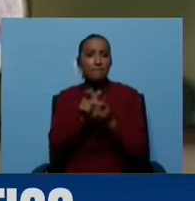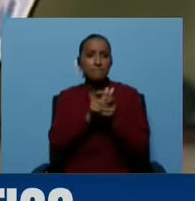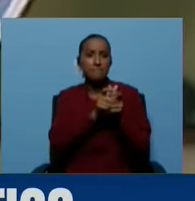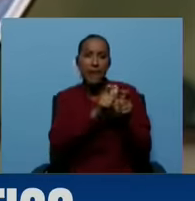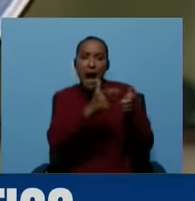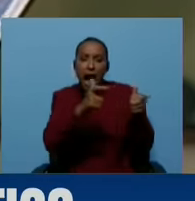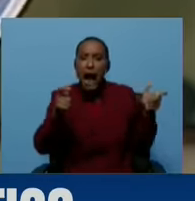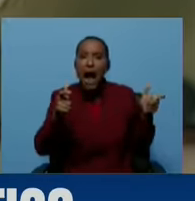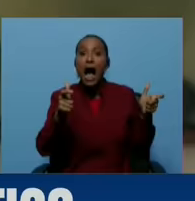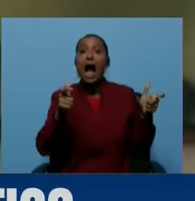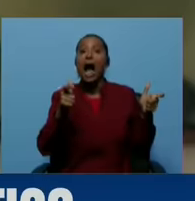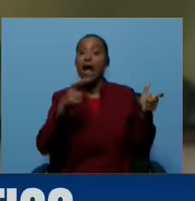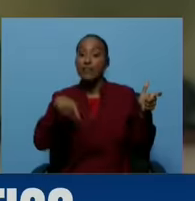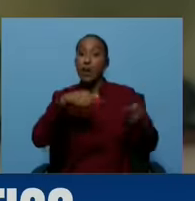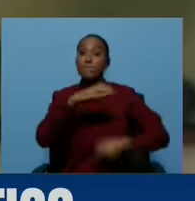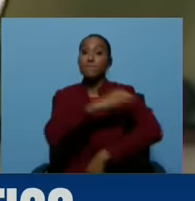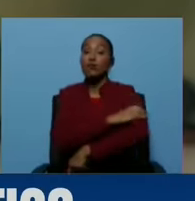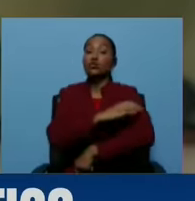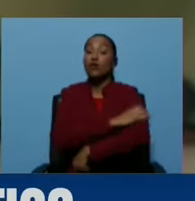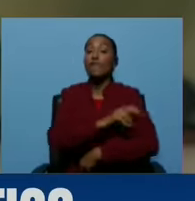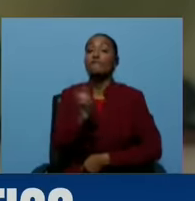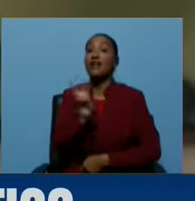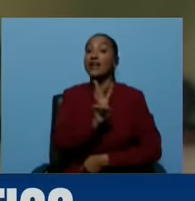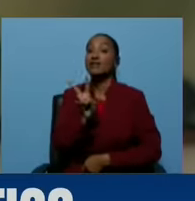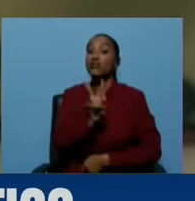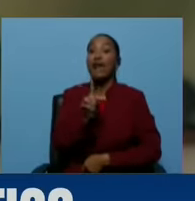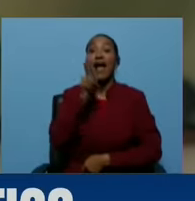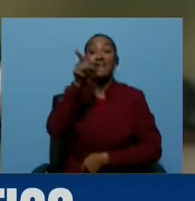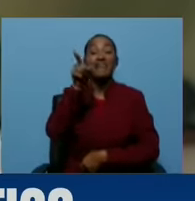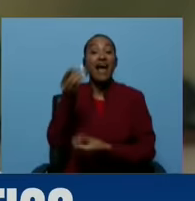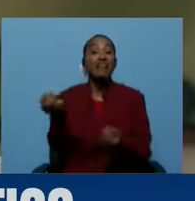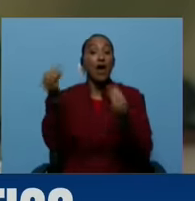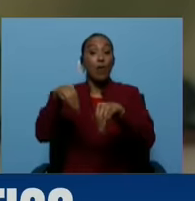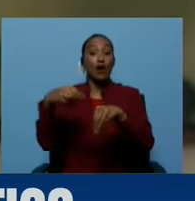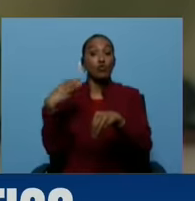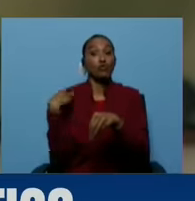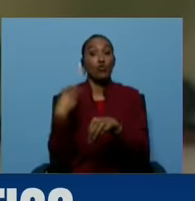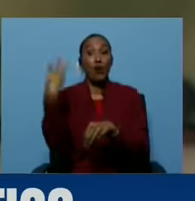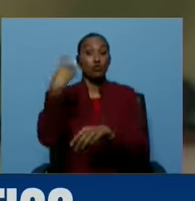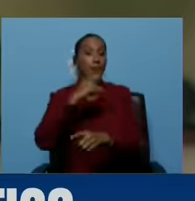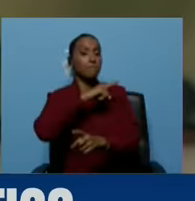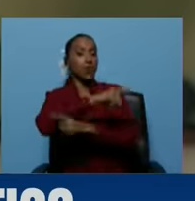de Venezuela, allá se planificó, desde allá dieron las órdenes.